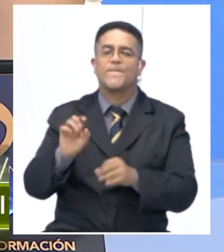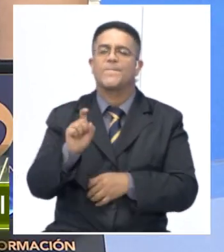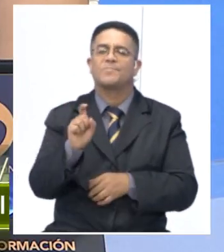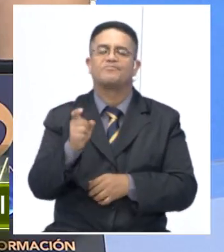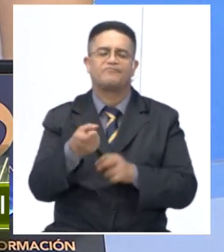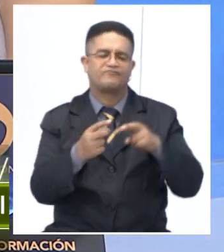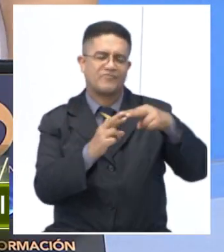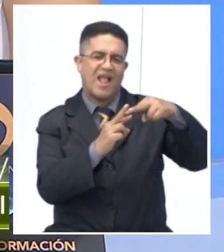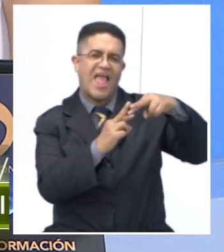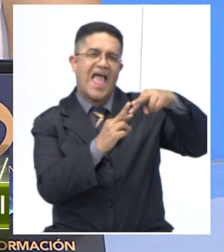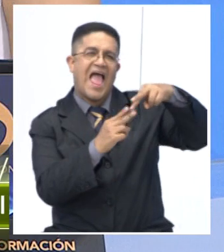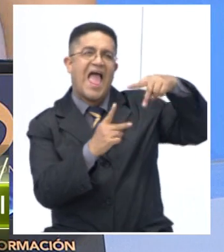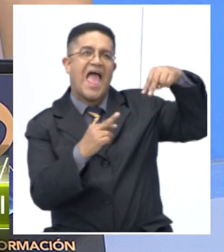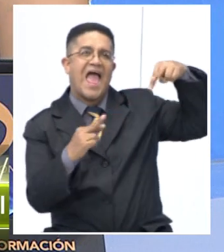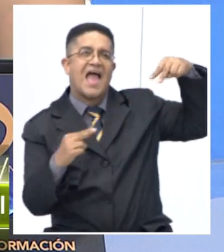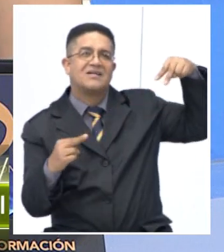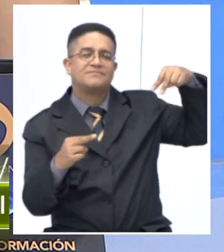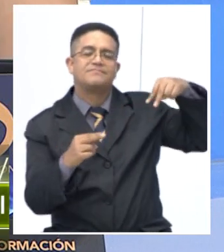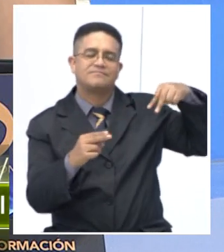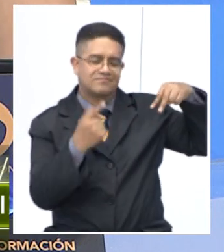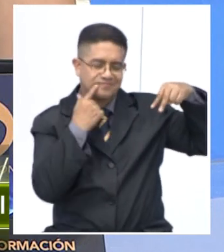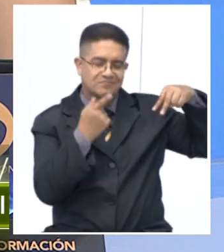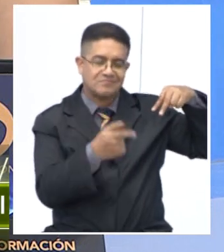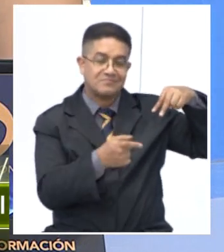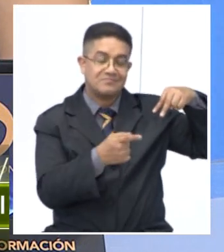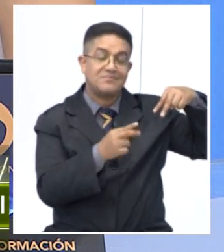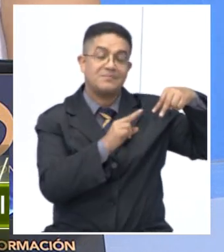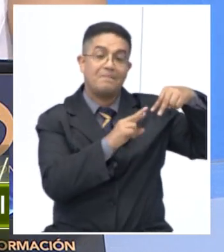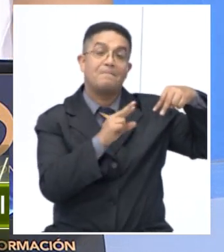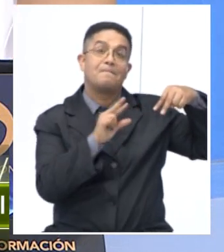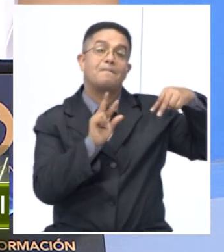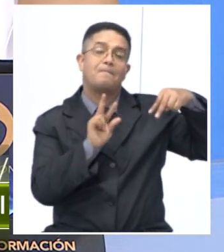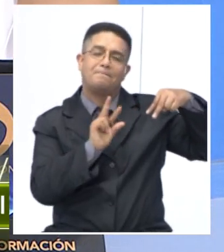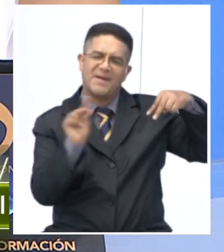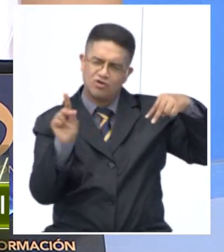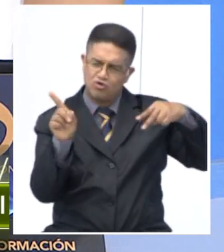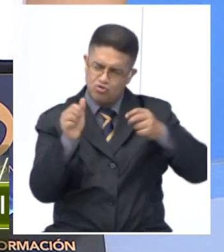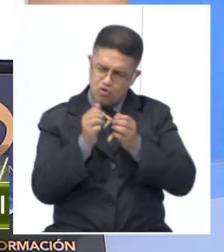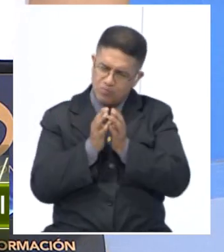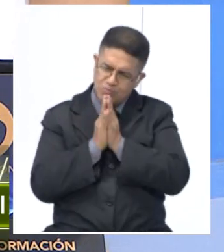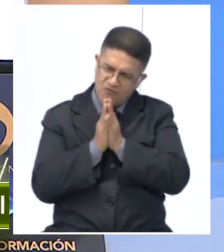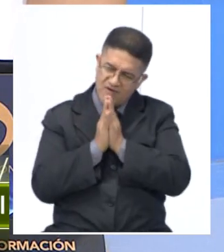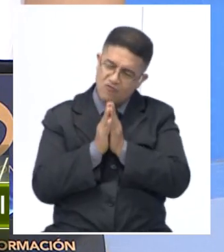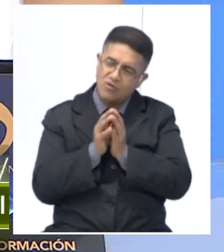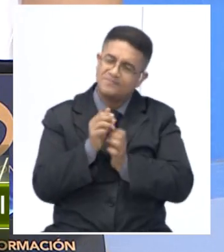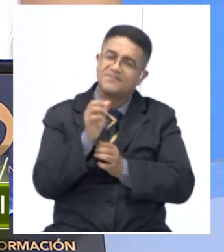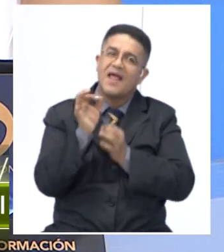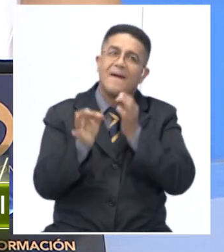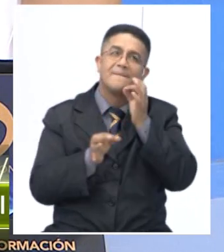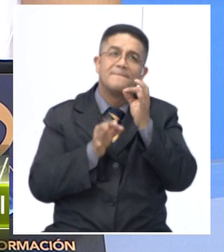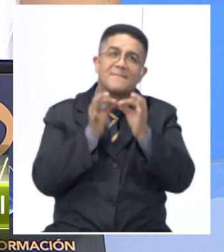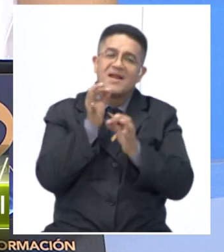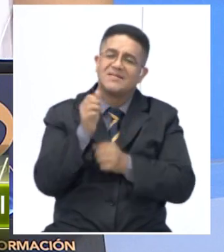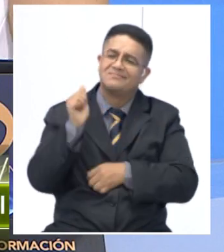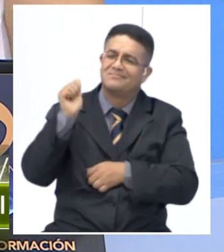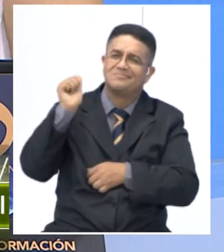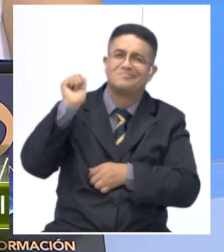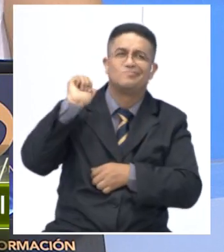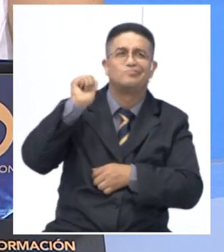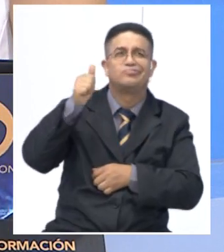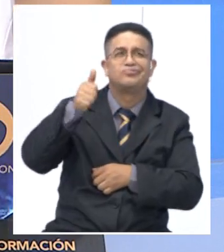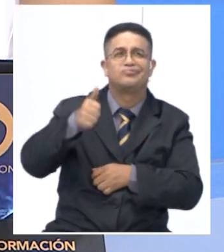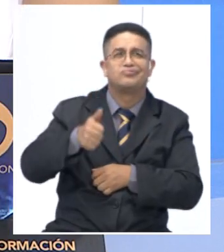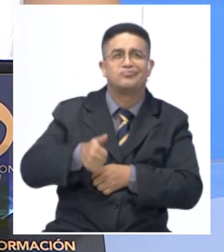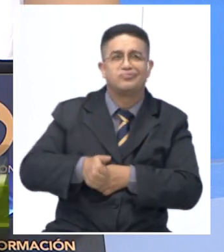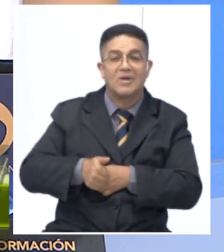adicional, este par 21. Hablemos un poco sobre ello. Se ha conocido durante mucho tiempo, mucha más información